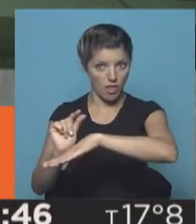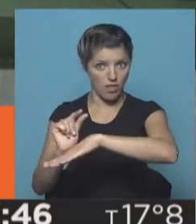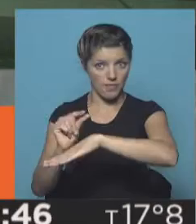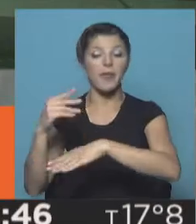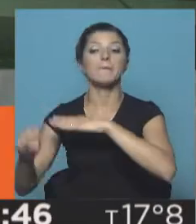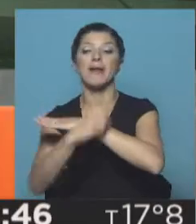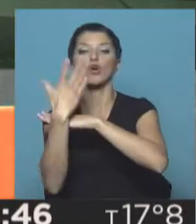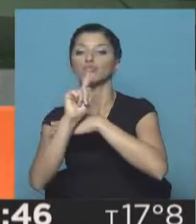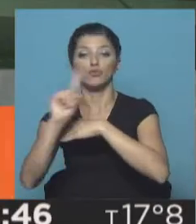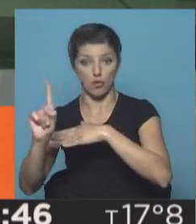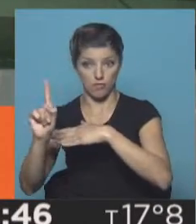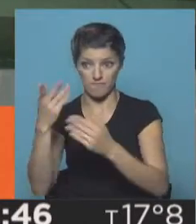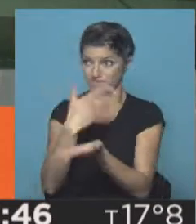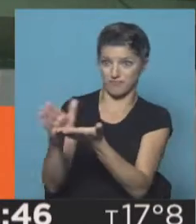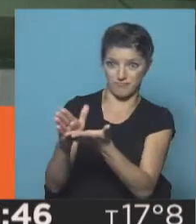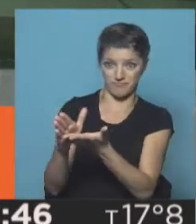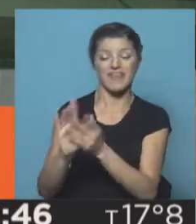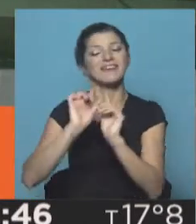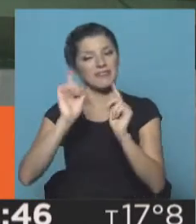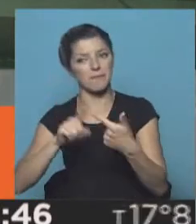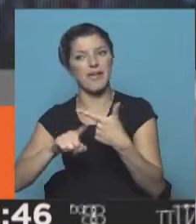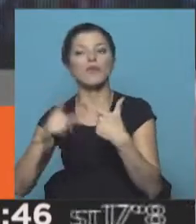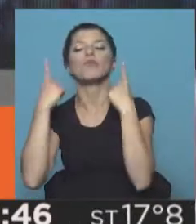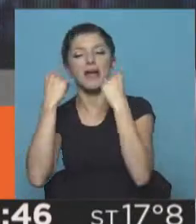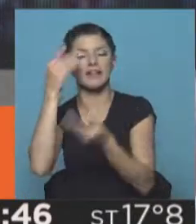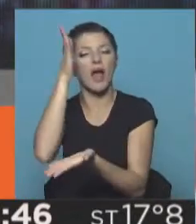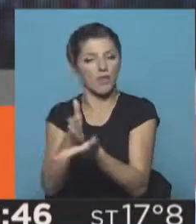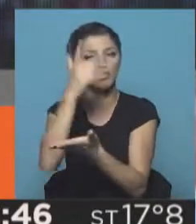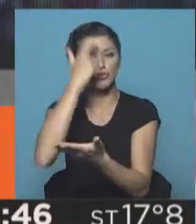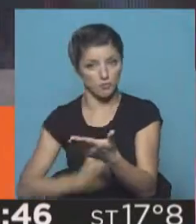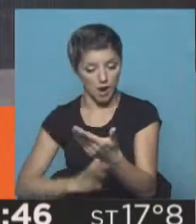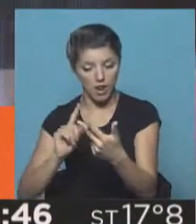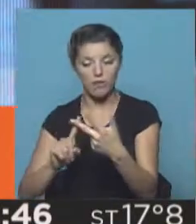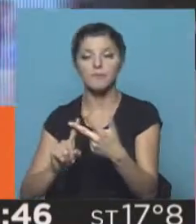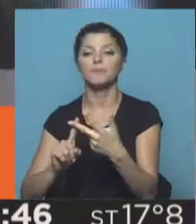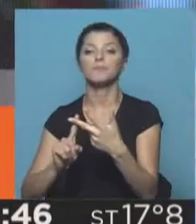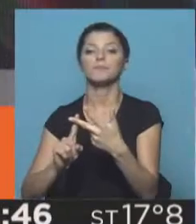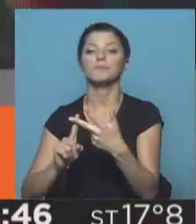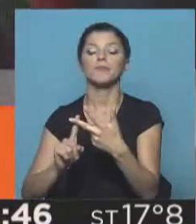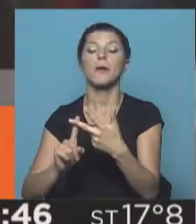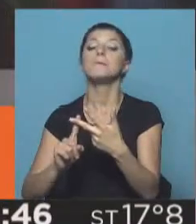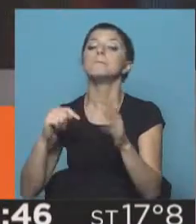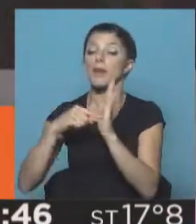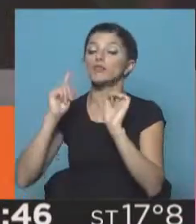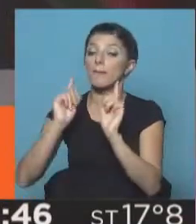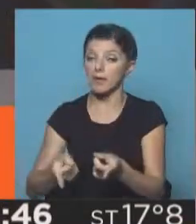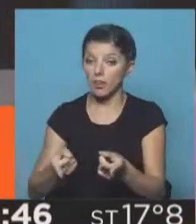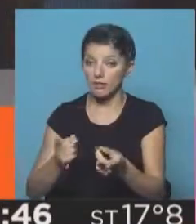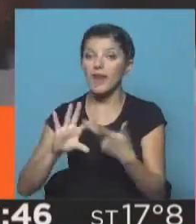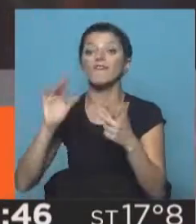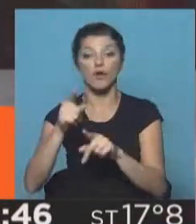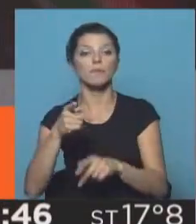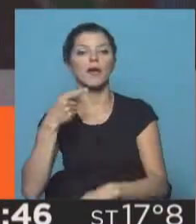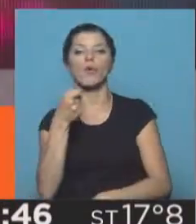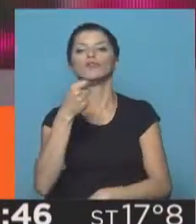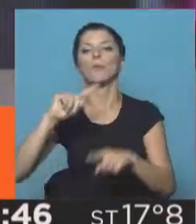ciertos protocolos y también una crítica a los derechos humanos. Y por el otro lado también la manera en que se llevó a juicio político a